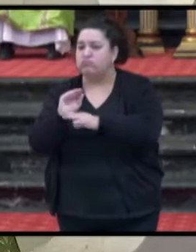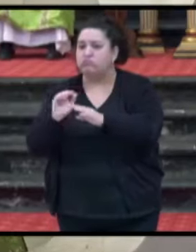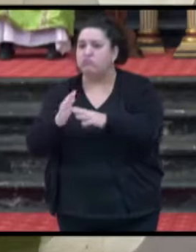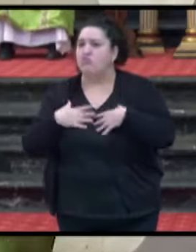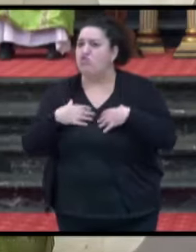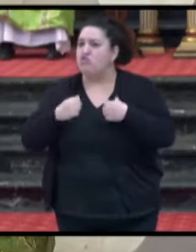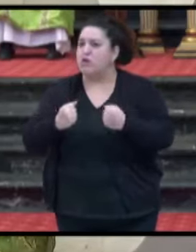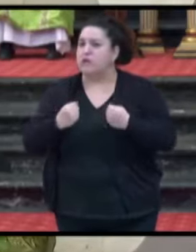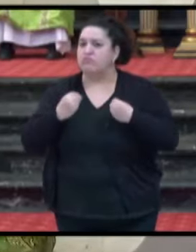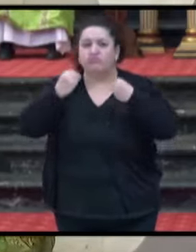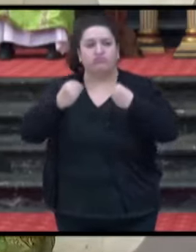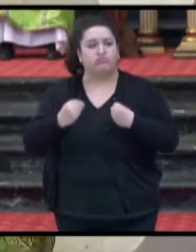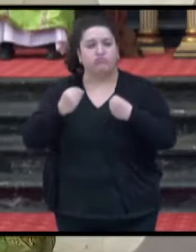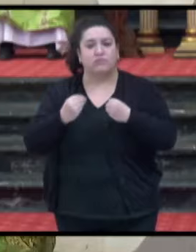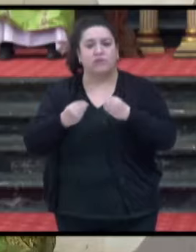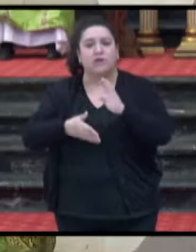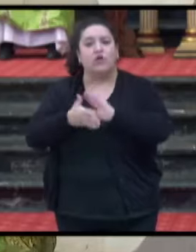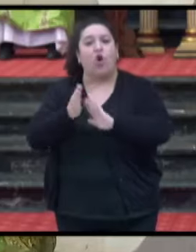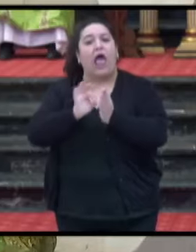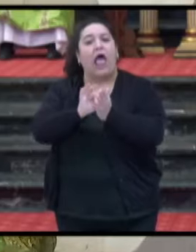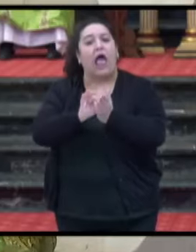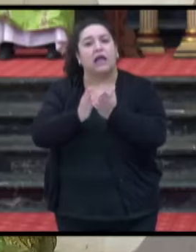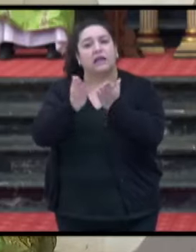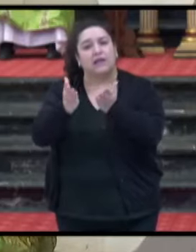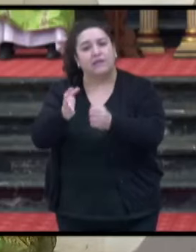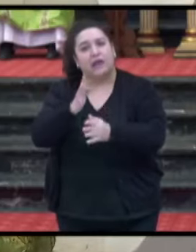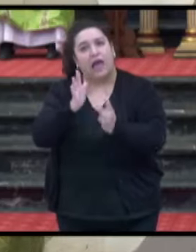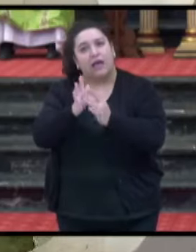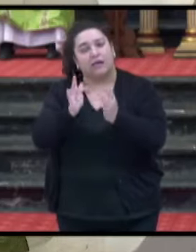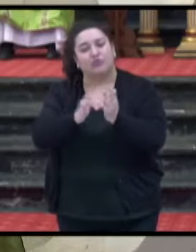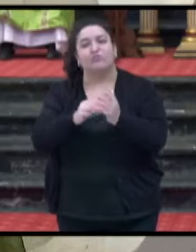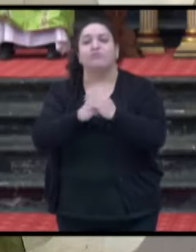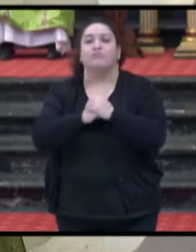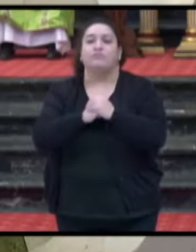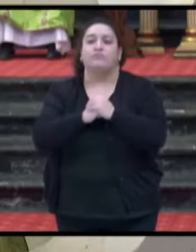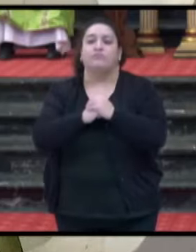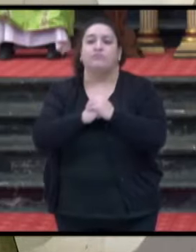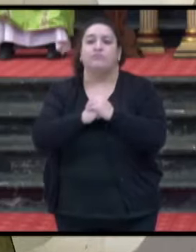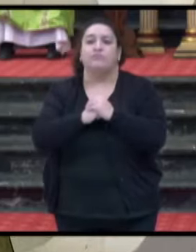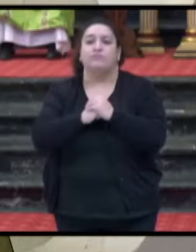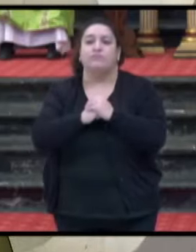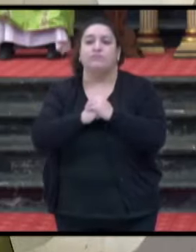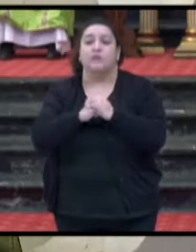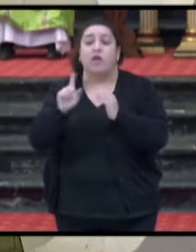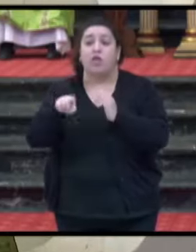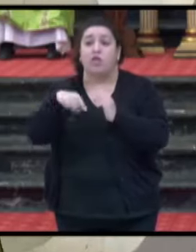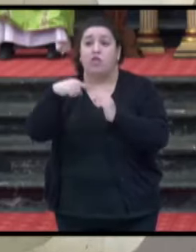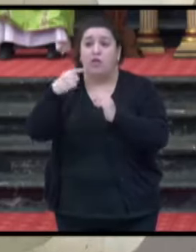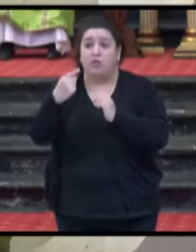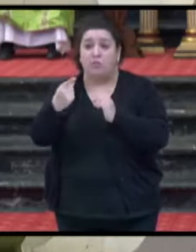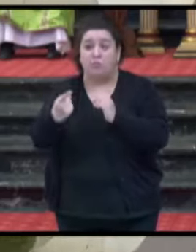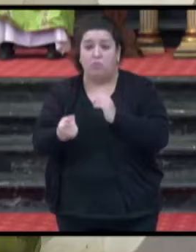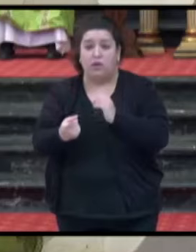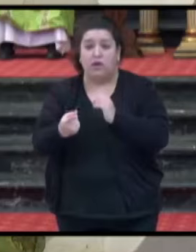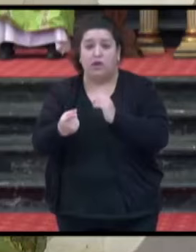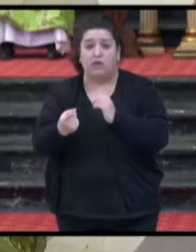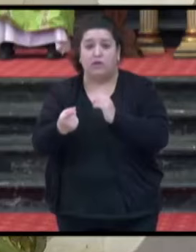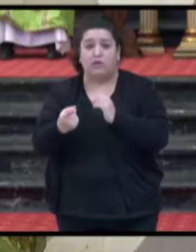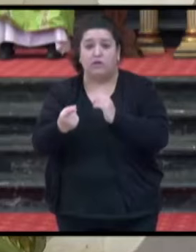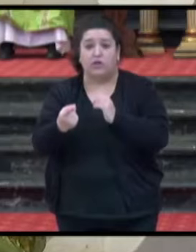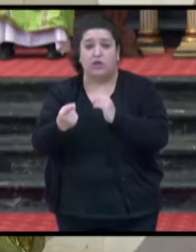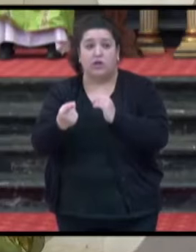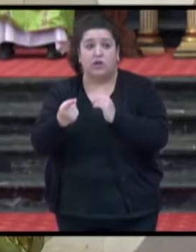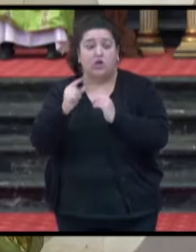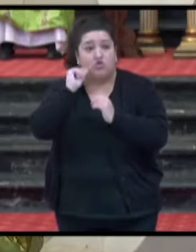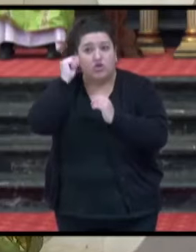levantó y se puso a servirles Bueno después de de la cena aquello se llenó en